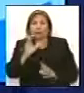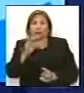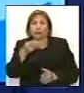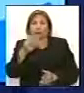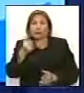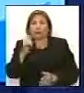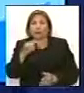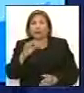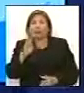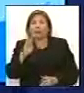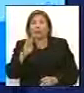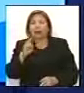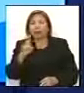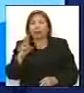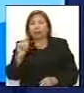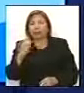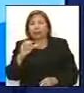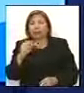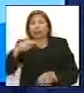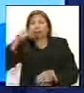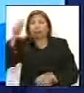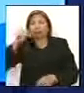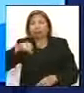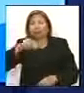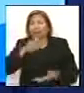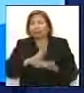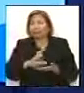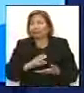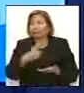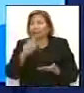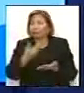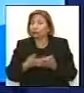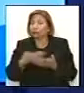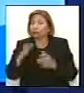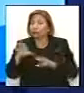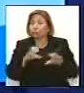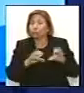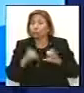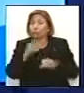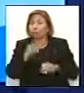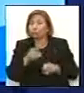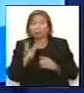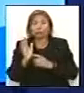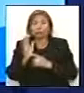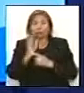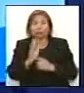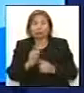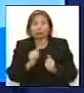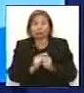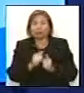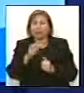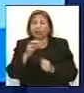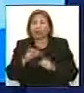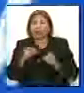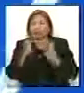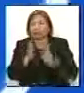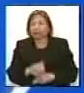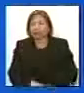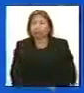Huaral y Barranca, al norte de Lima. Fue en el marco de sus actividades de representación parlamentaria.